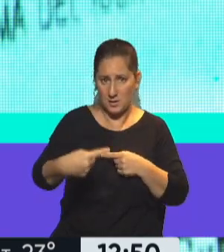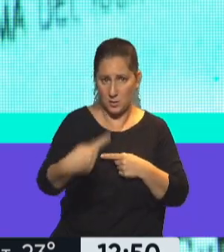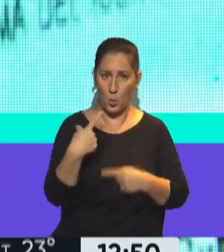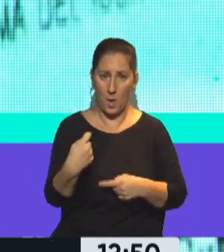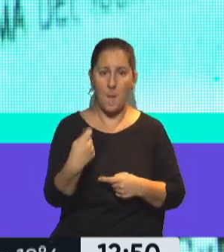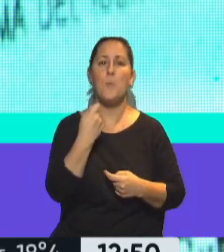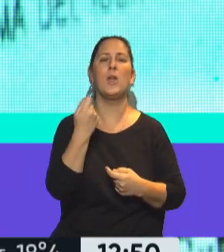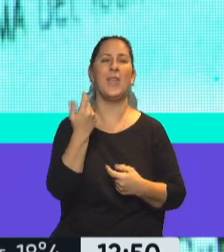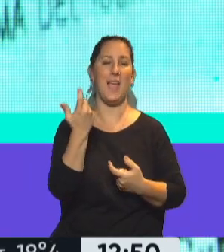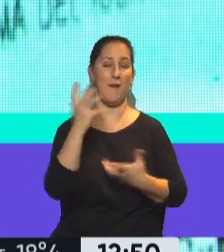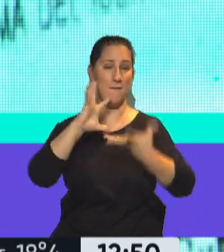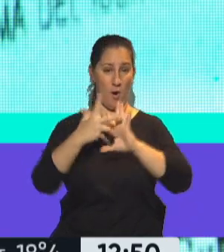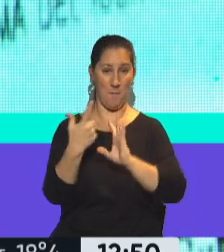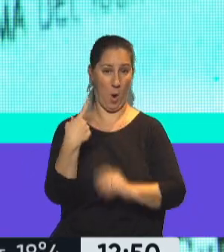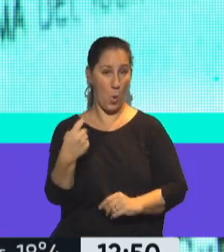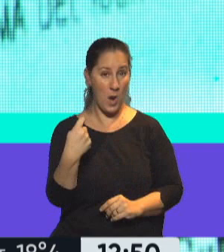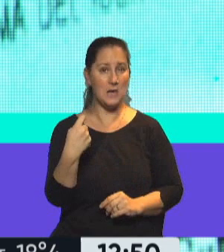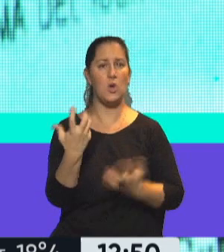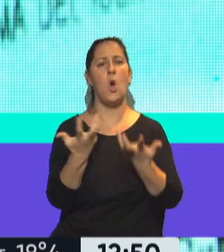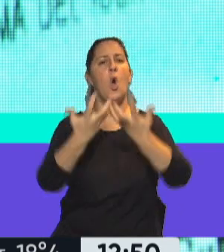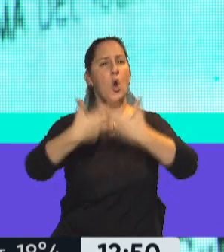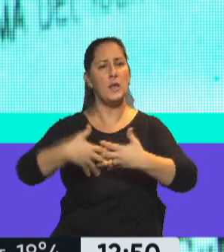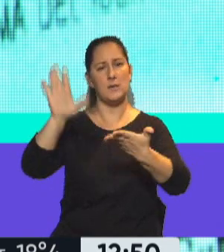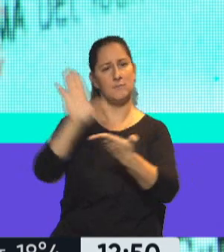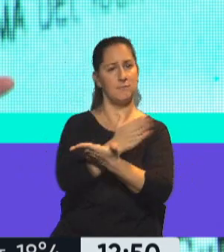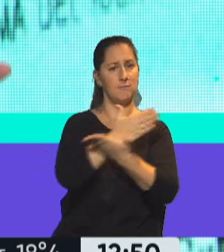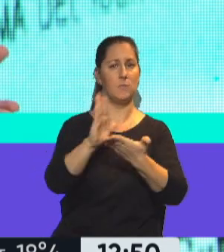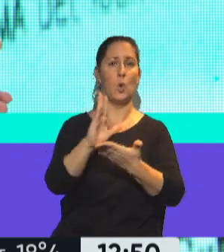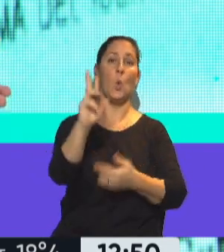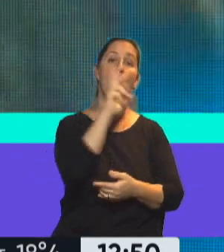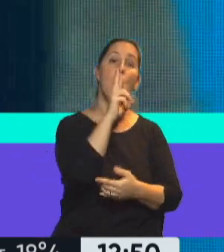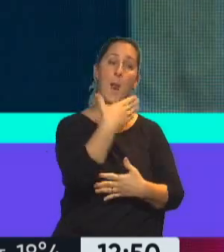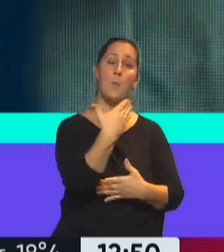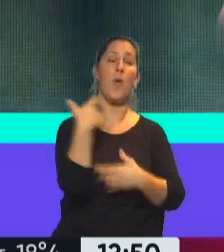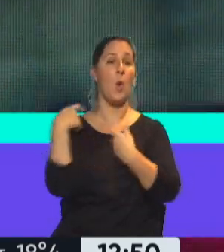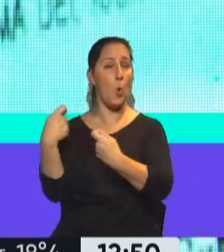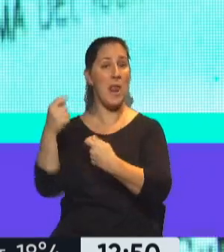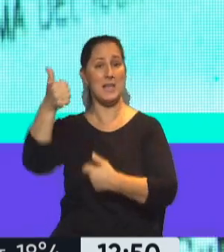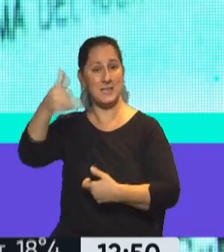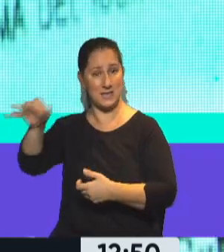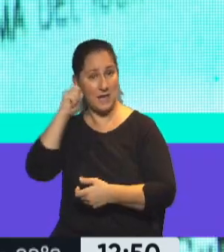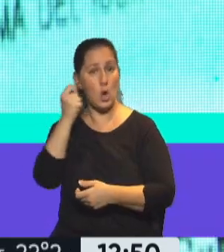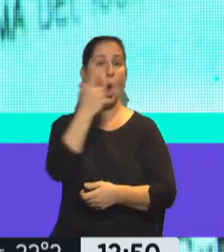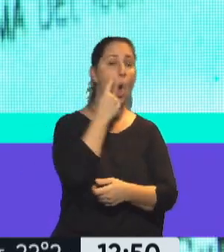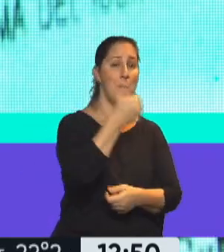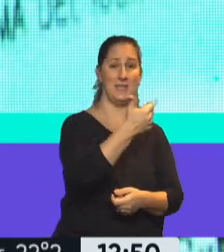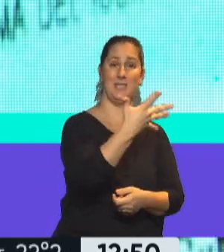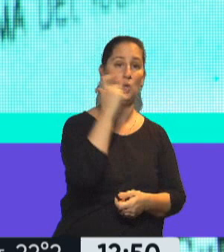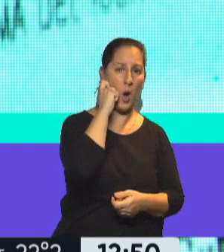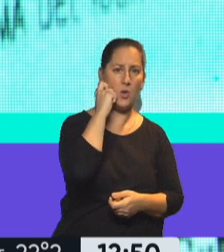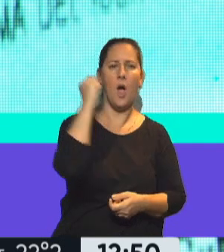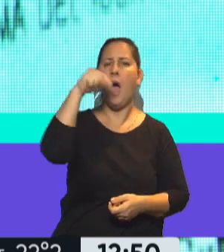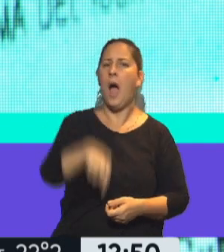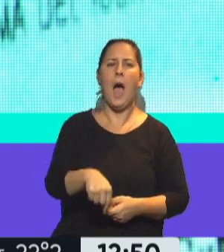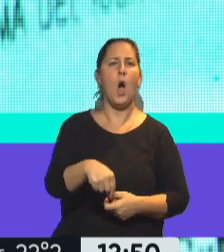el sistema previsional se organiza diferenciando, bueno, las mujeres se pueden jubilar a los 60 años, los varones a los 65, ¿qué va a pasar con